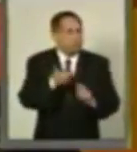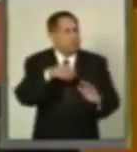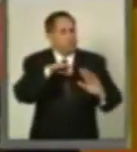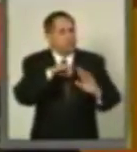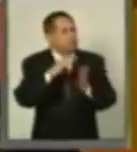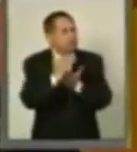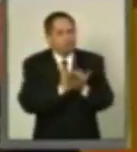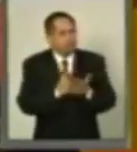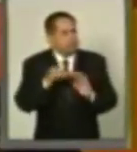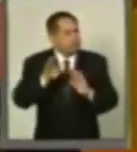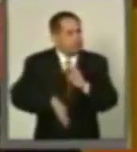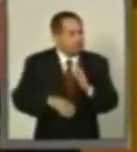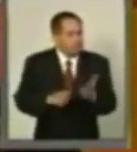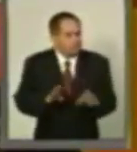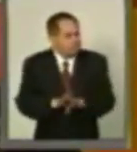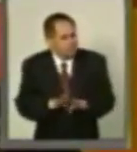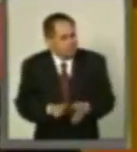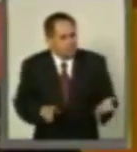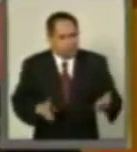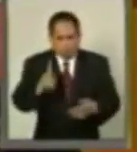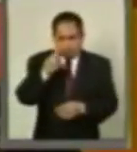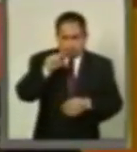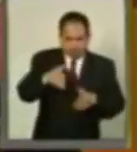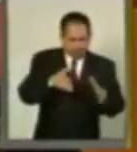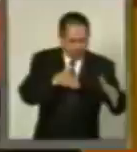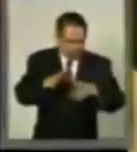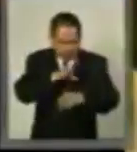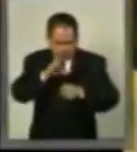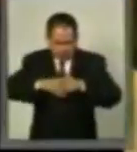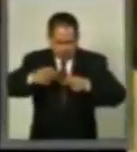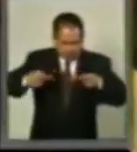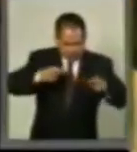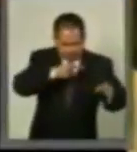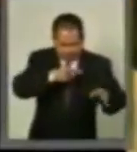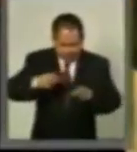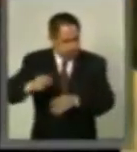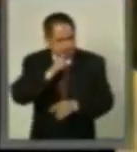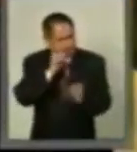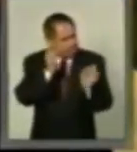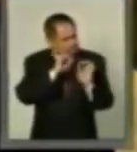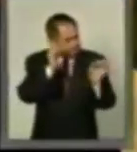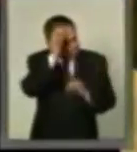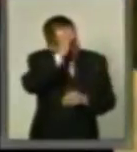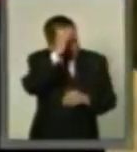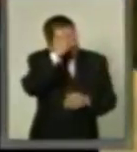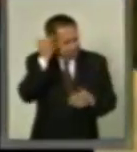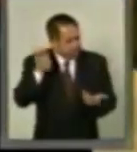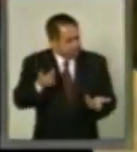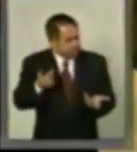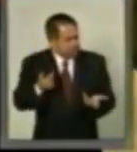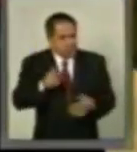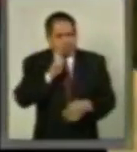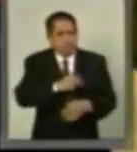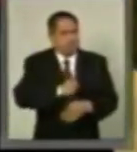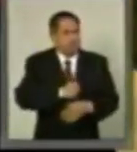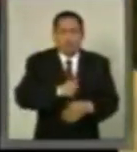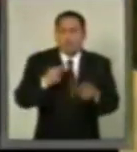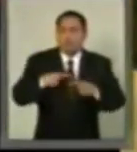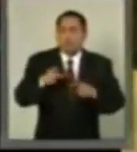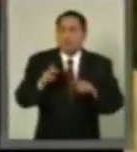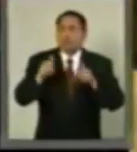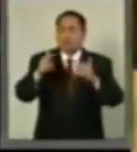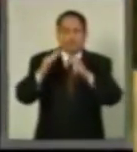pero un plan integral no lo conocemos. Es muy lamentable ver que los